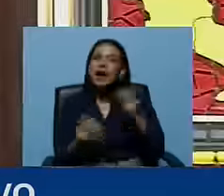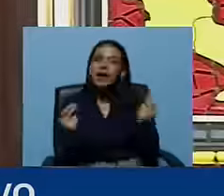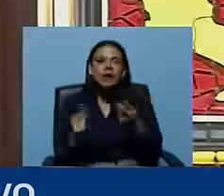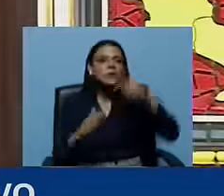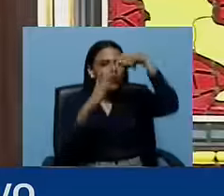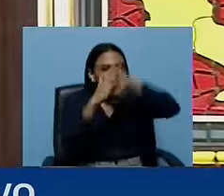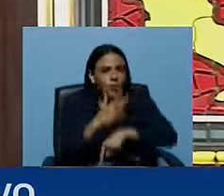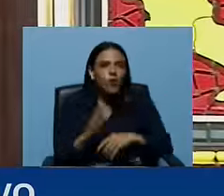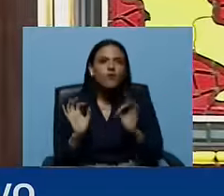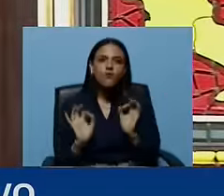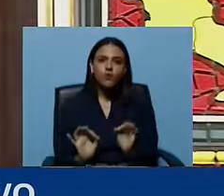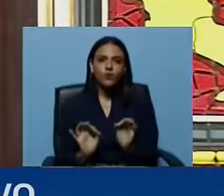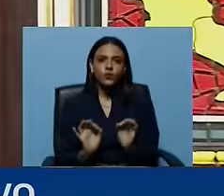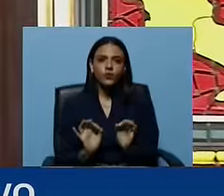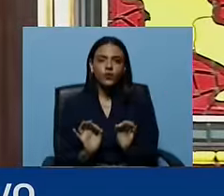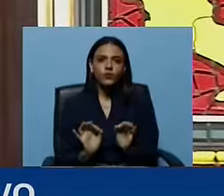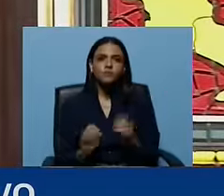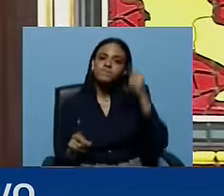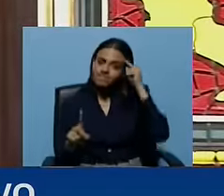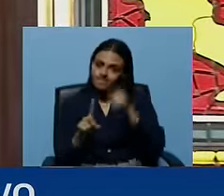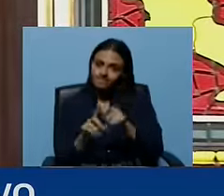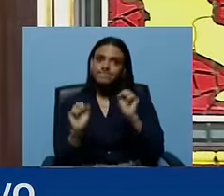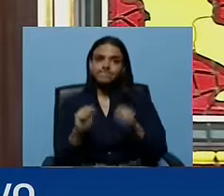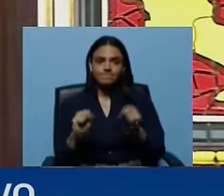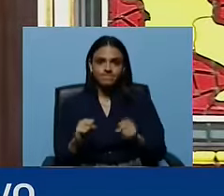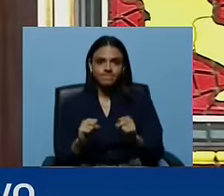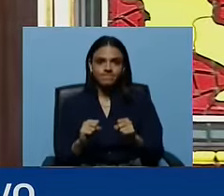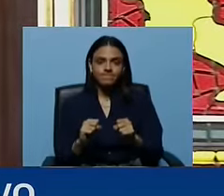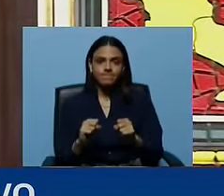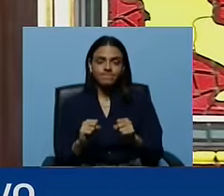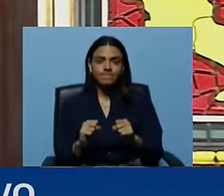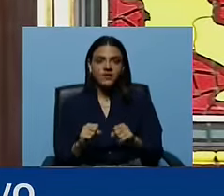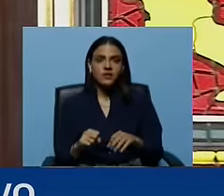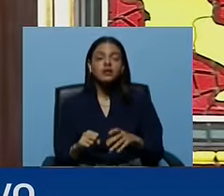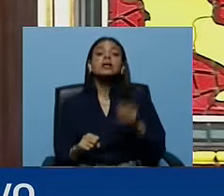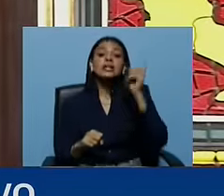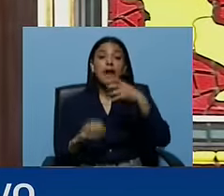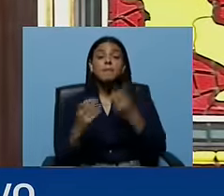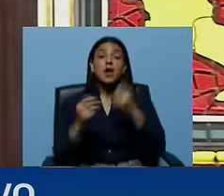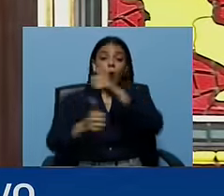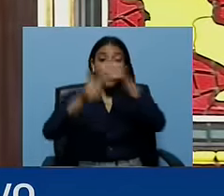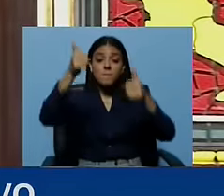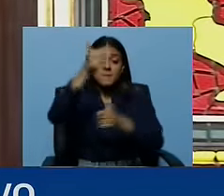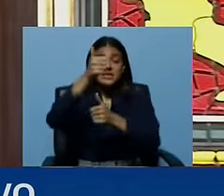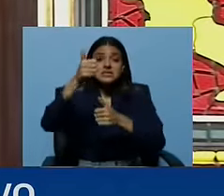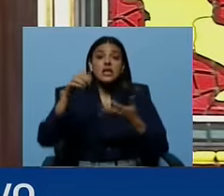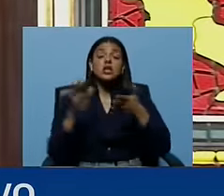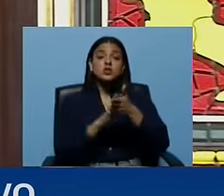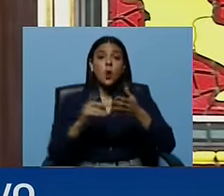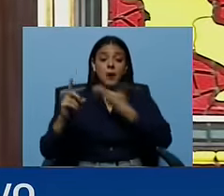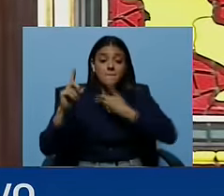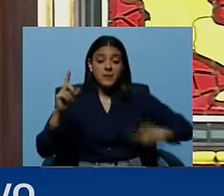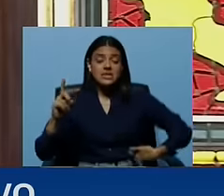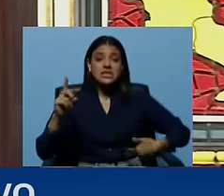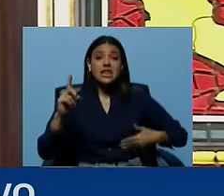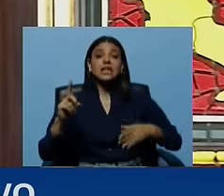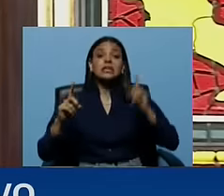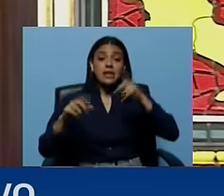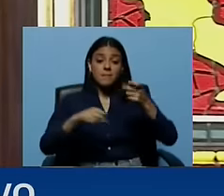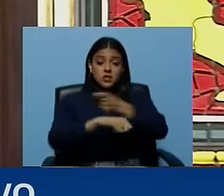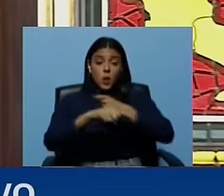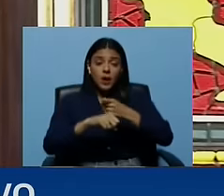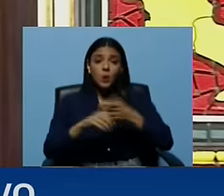profundización. Y, bueno, con su rango de vicepresidente de gobierno para la planificación. Y a